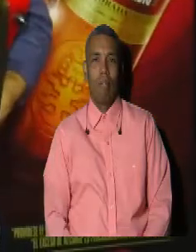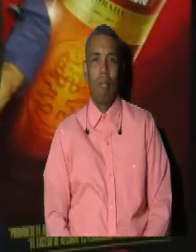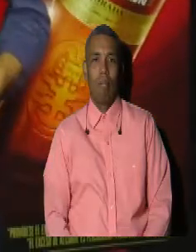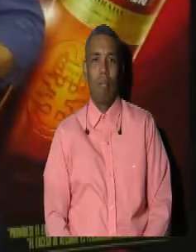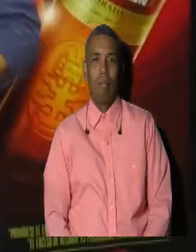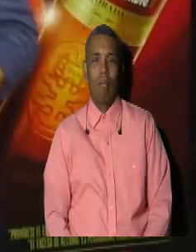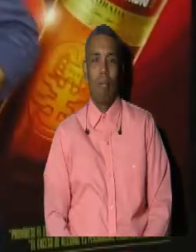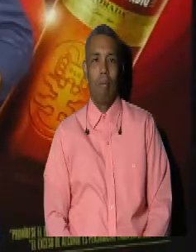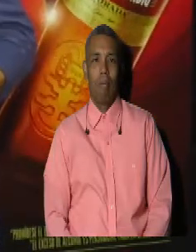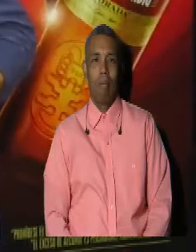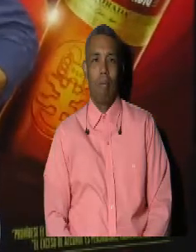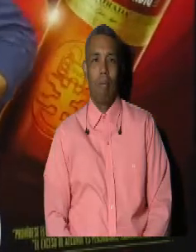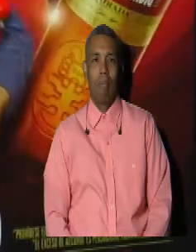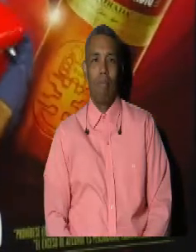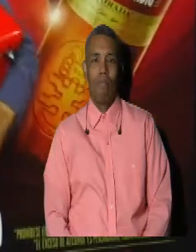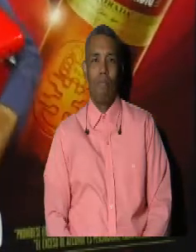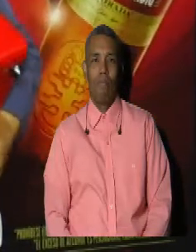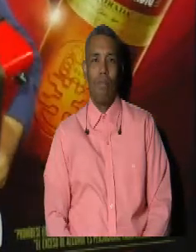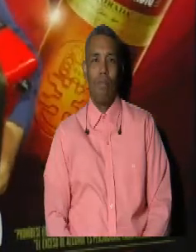algo...